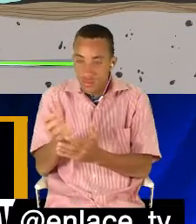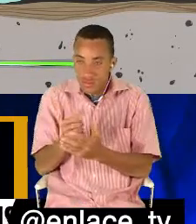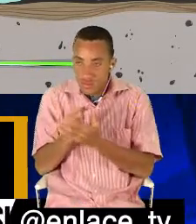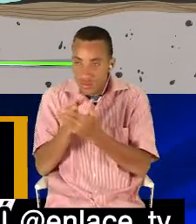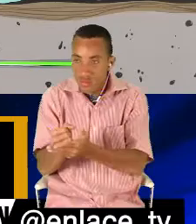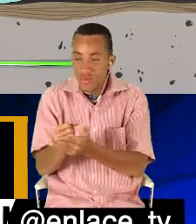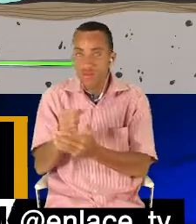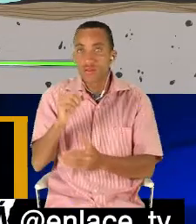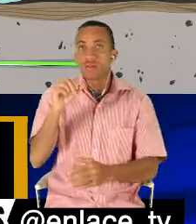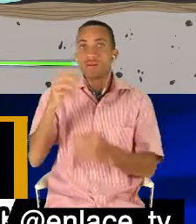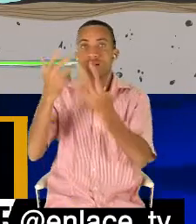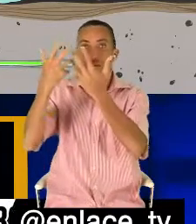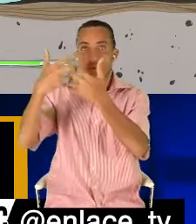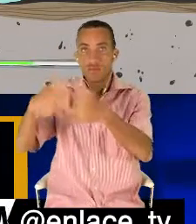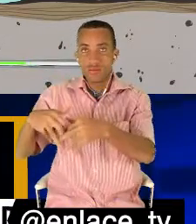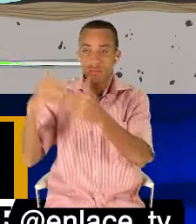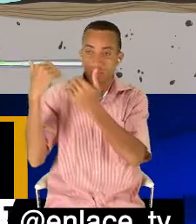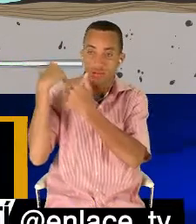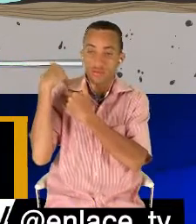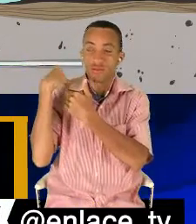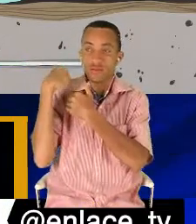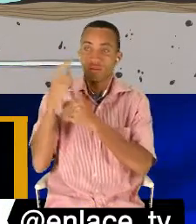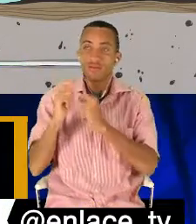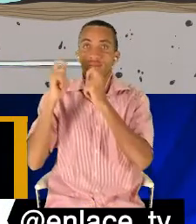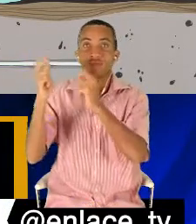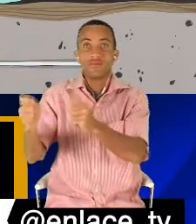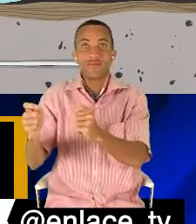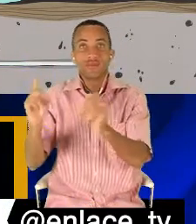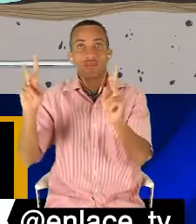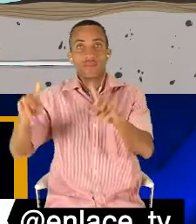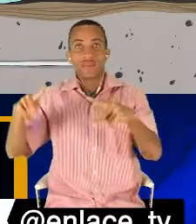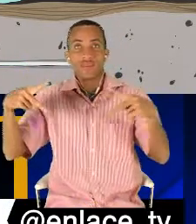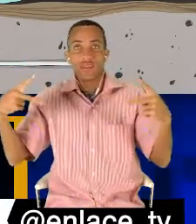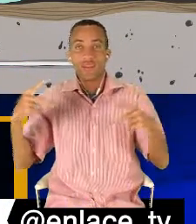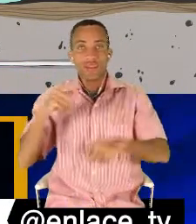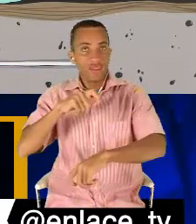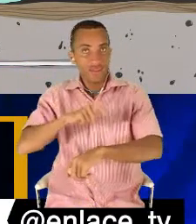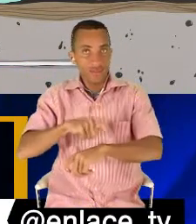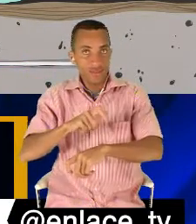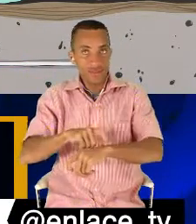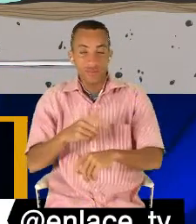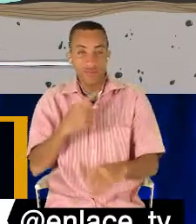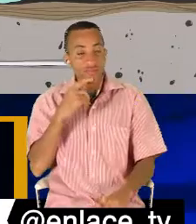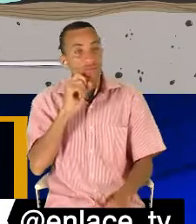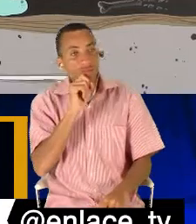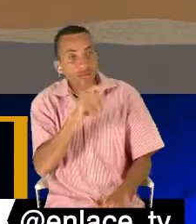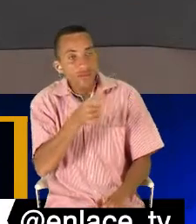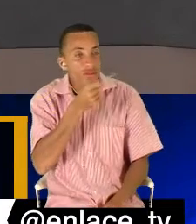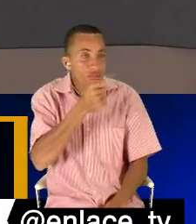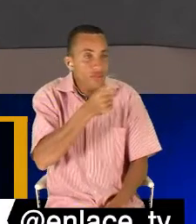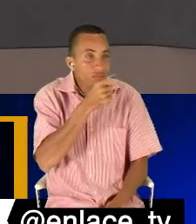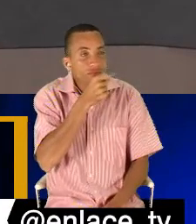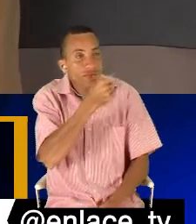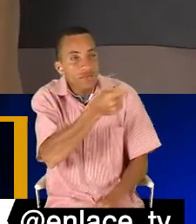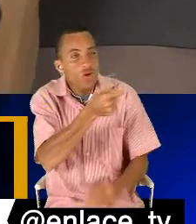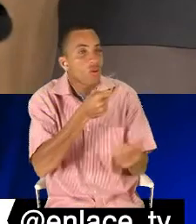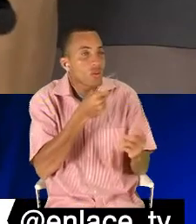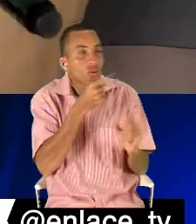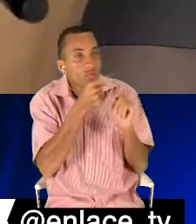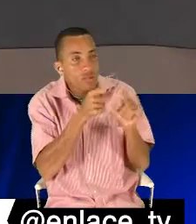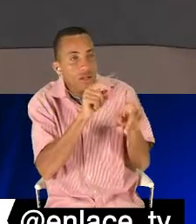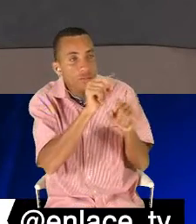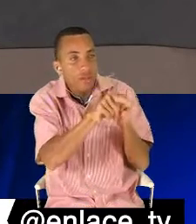Markers, que habían recibido un encargo de El Tiempo. Ellos no solamente me entrevistaron a mí, sino que entrevistaron también